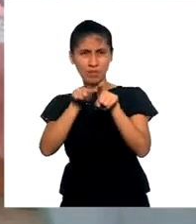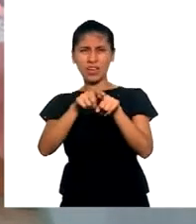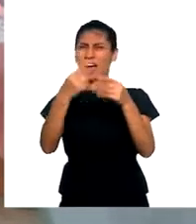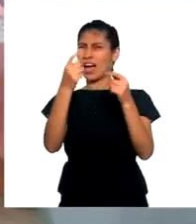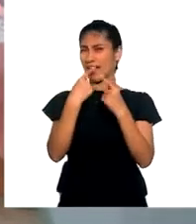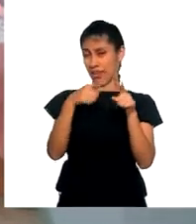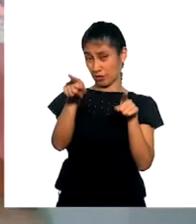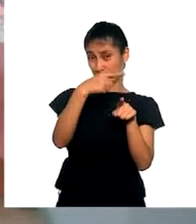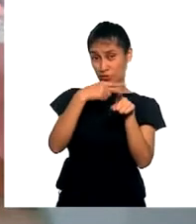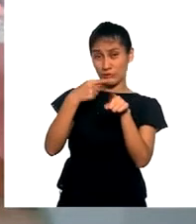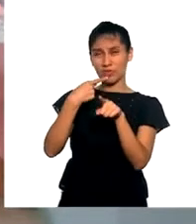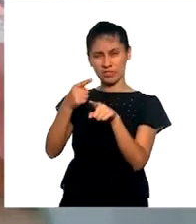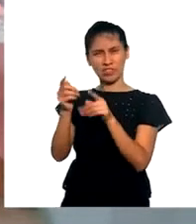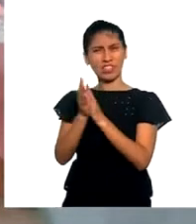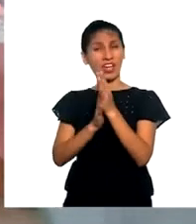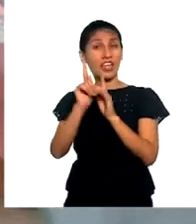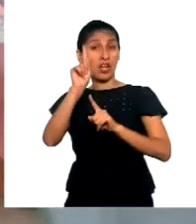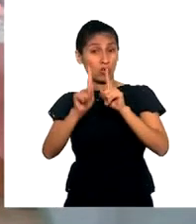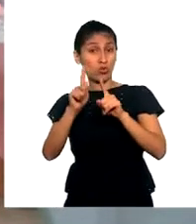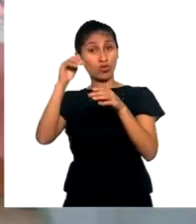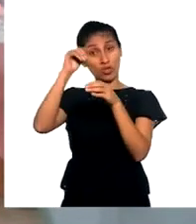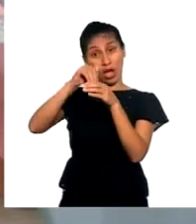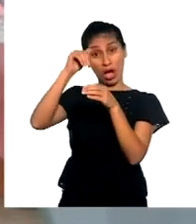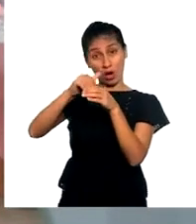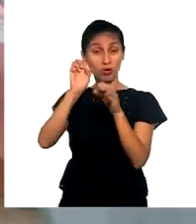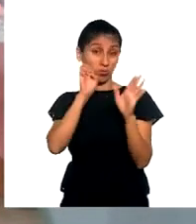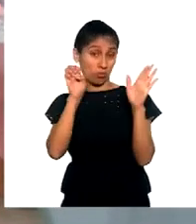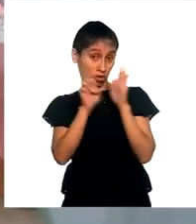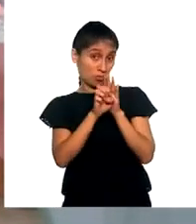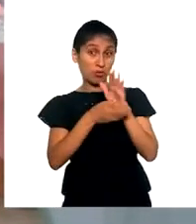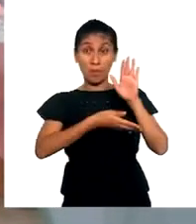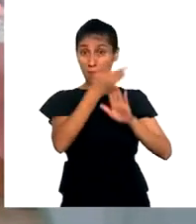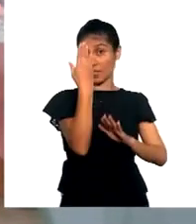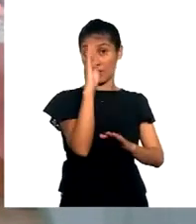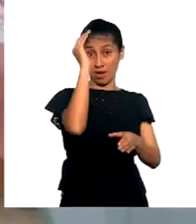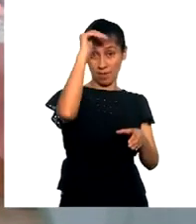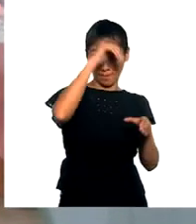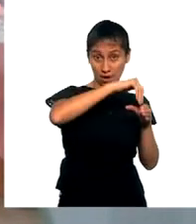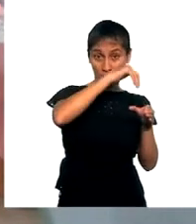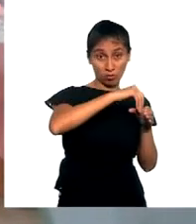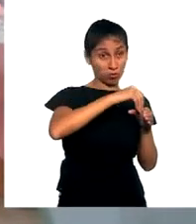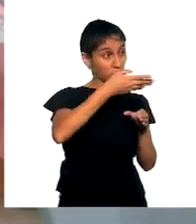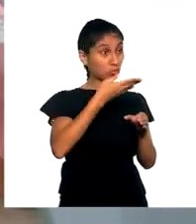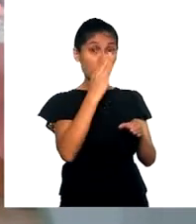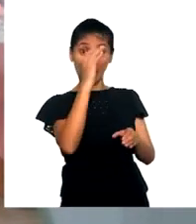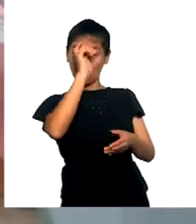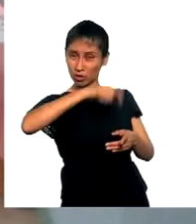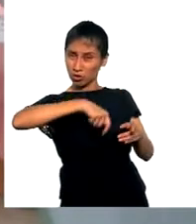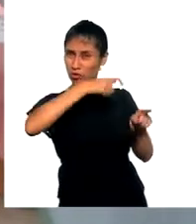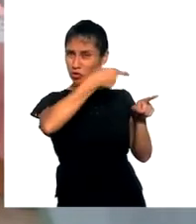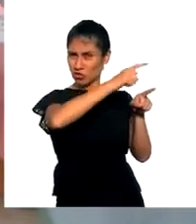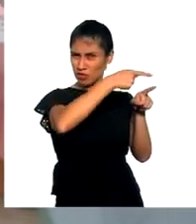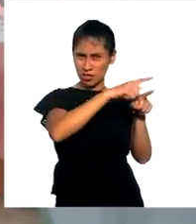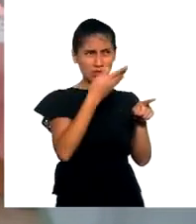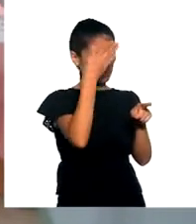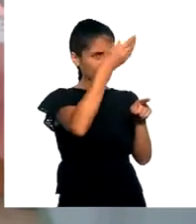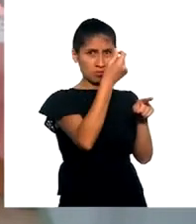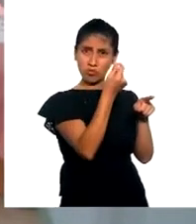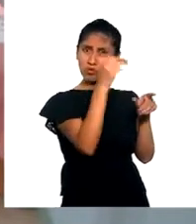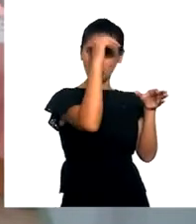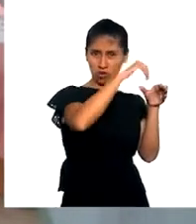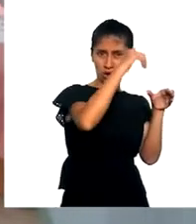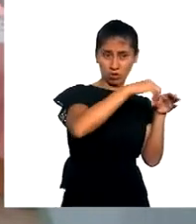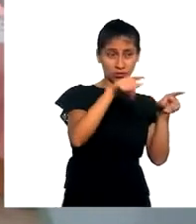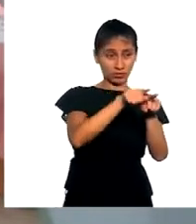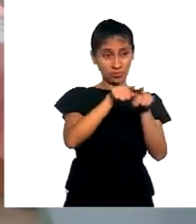es decir aquel que realizamos en alguna entidad financiera como bancos cajas financieras o metropolitanas por otro lado es